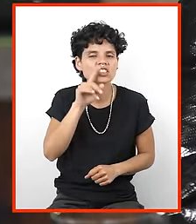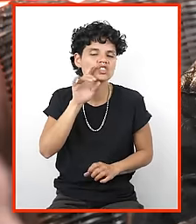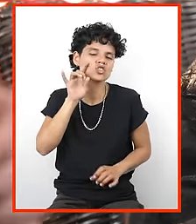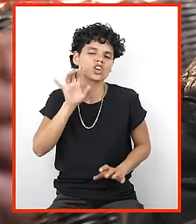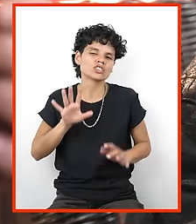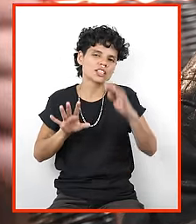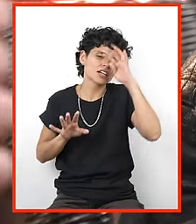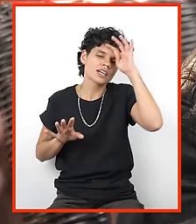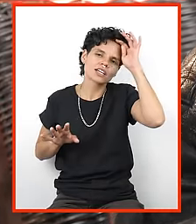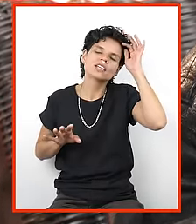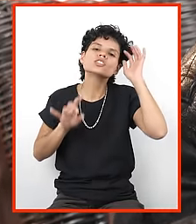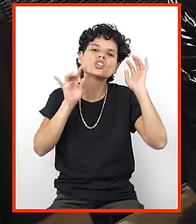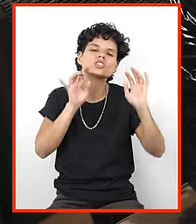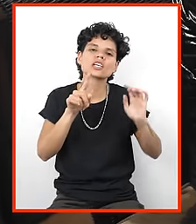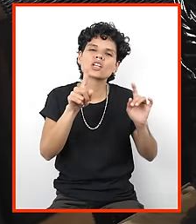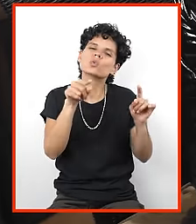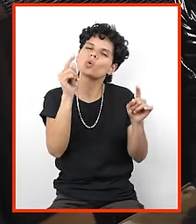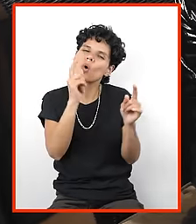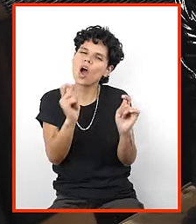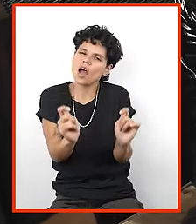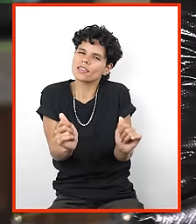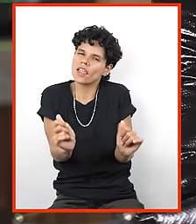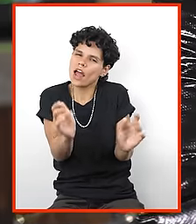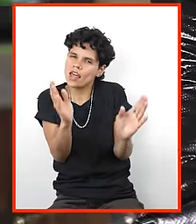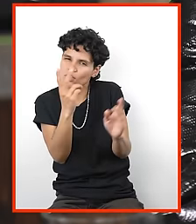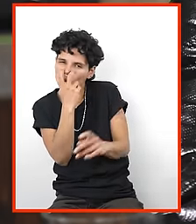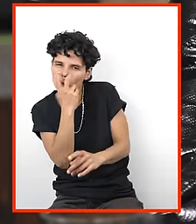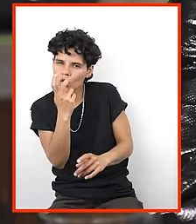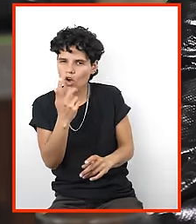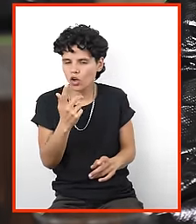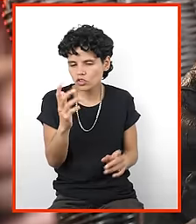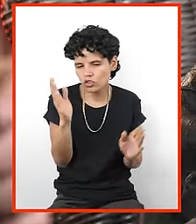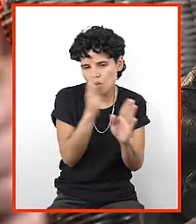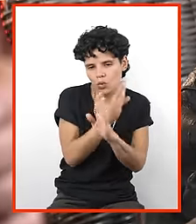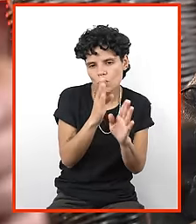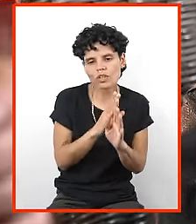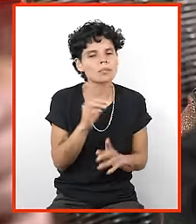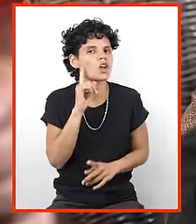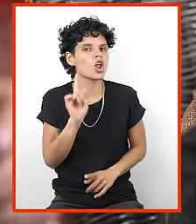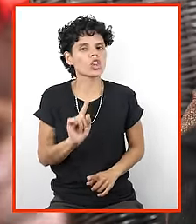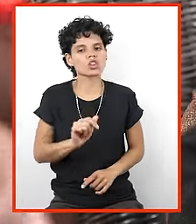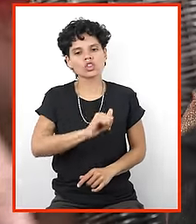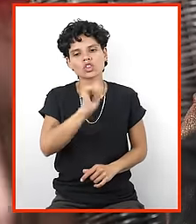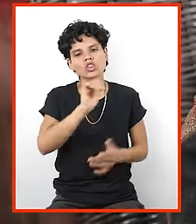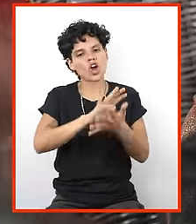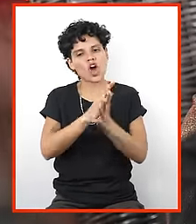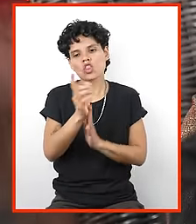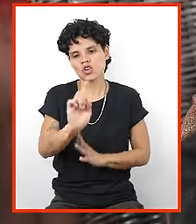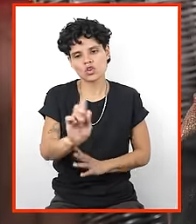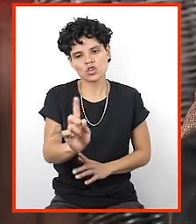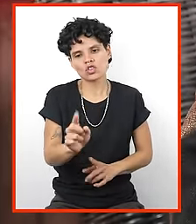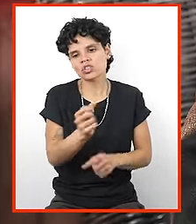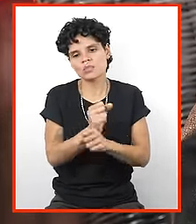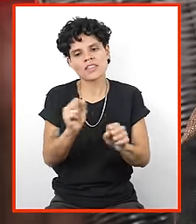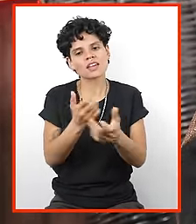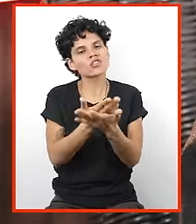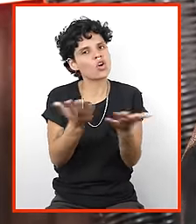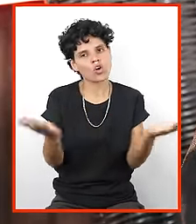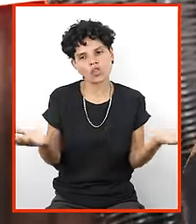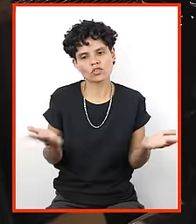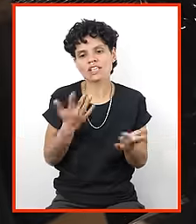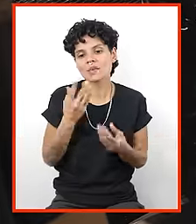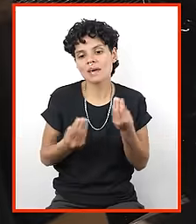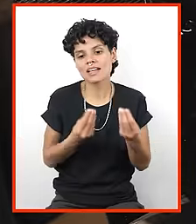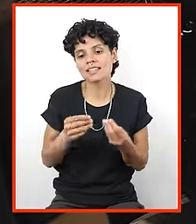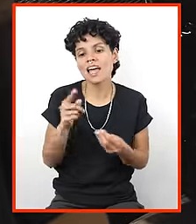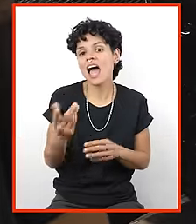supe. Uno de tus talentos ocultos es hacerle la voz a los Pero perros. Pero no todo. Pasa que... A tus perros. Pasa